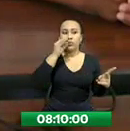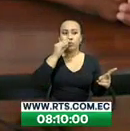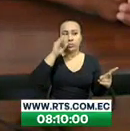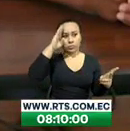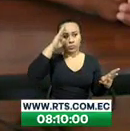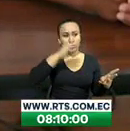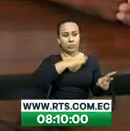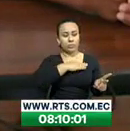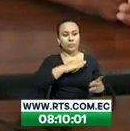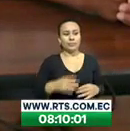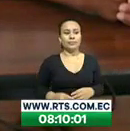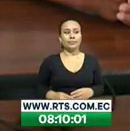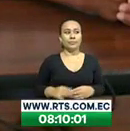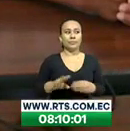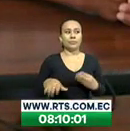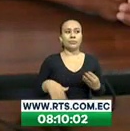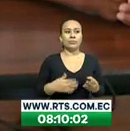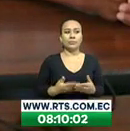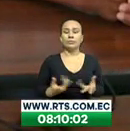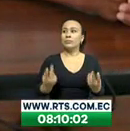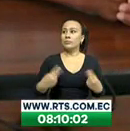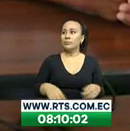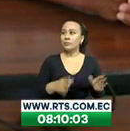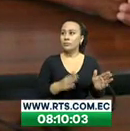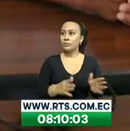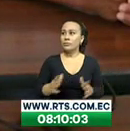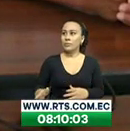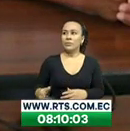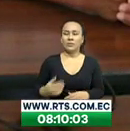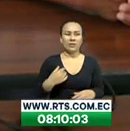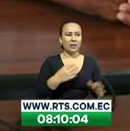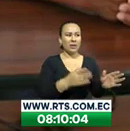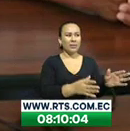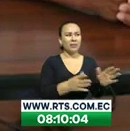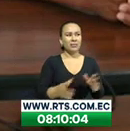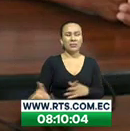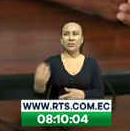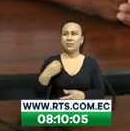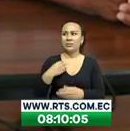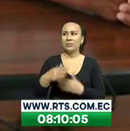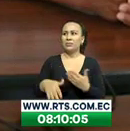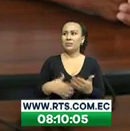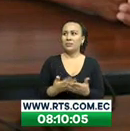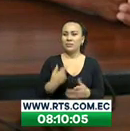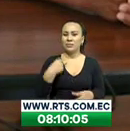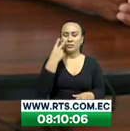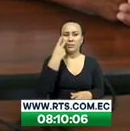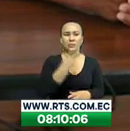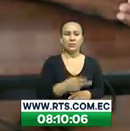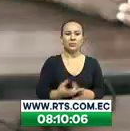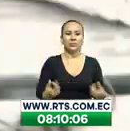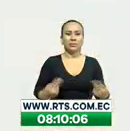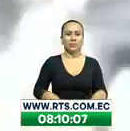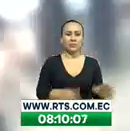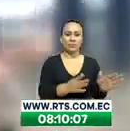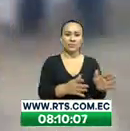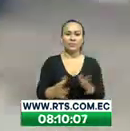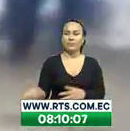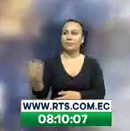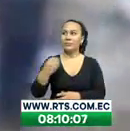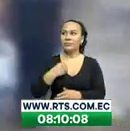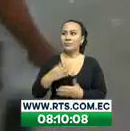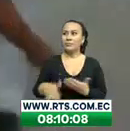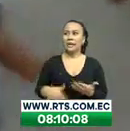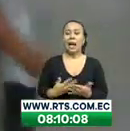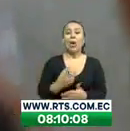política, estuvo el cuerpo de bomberos. Y si vieron que había una agresión, tenían que haberlo suspendido. Tras el acto,